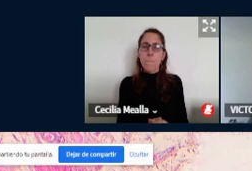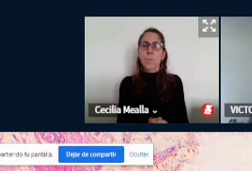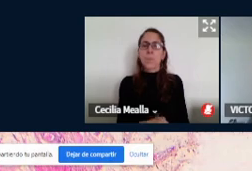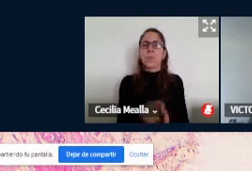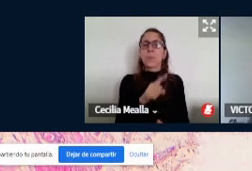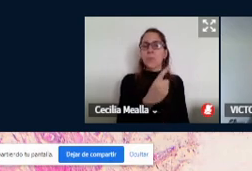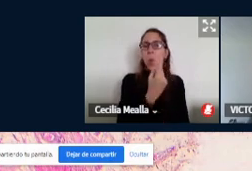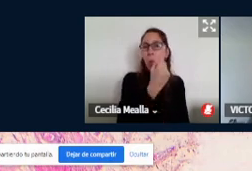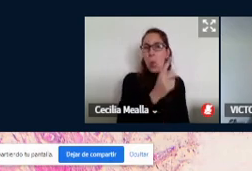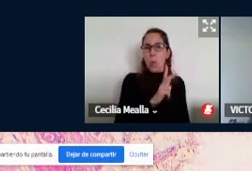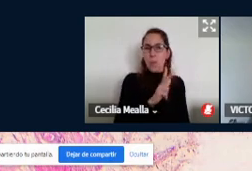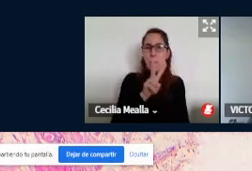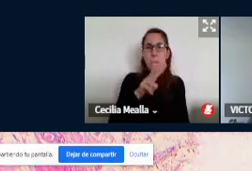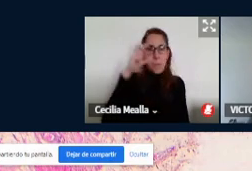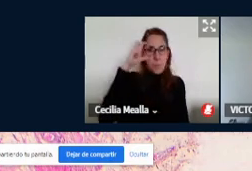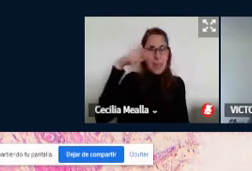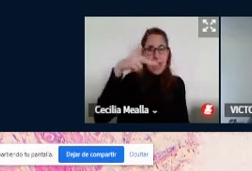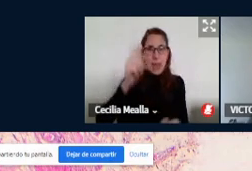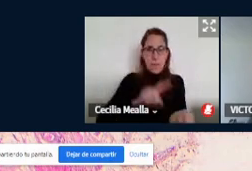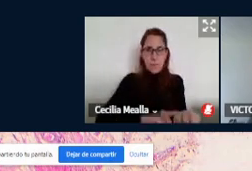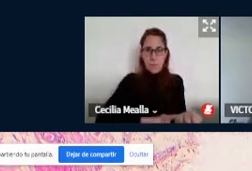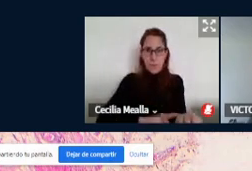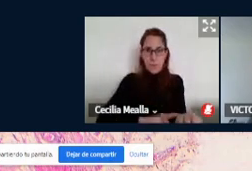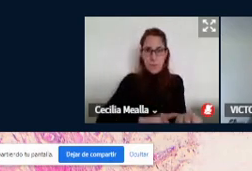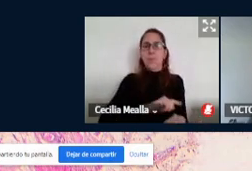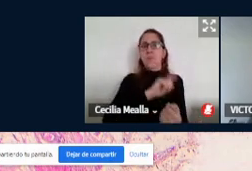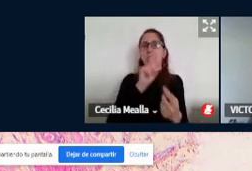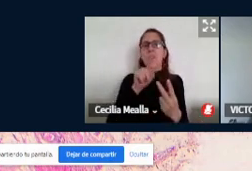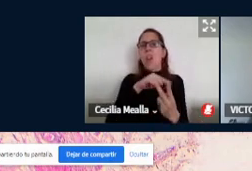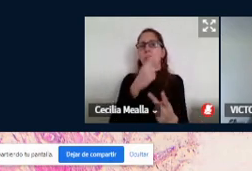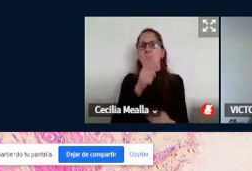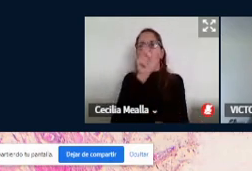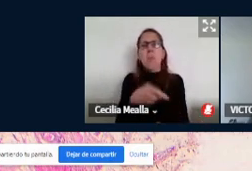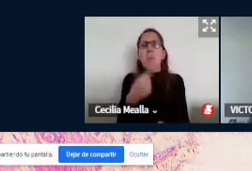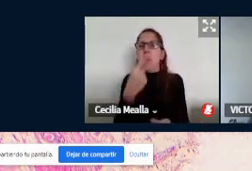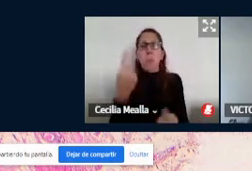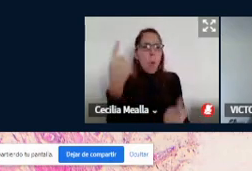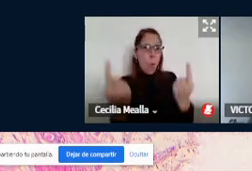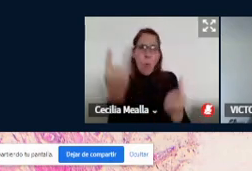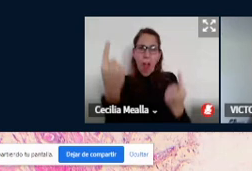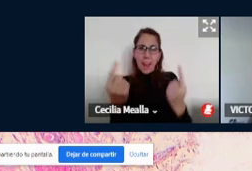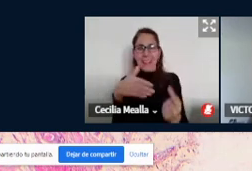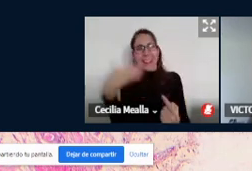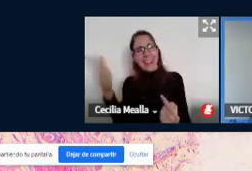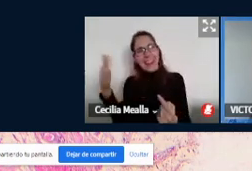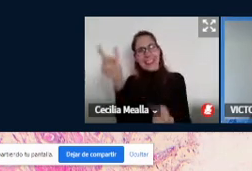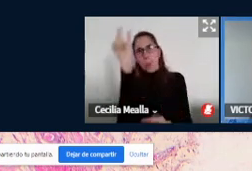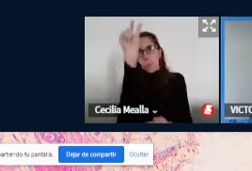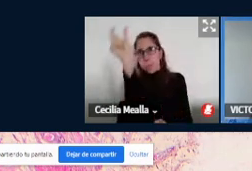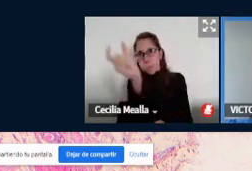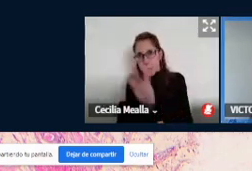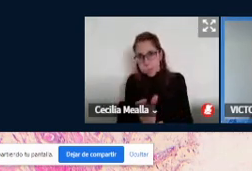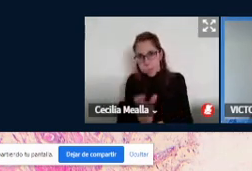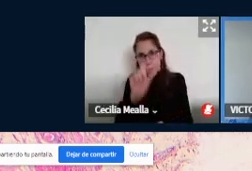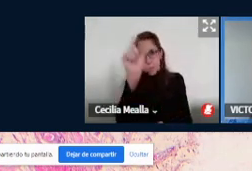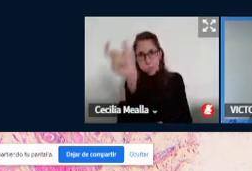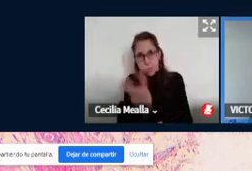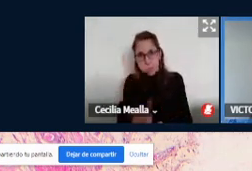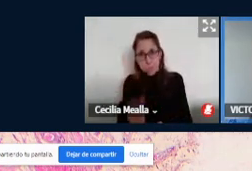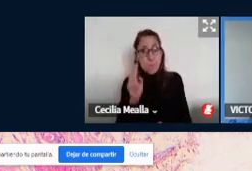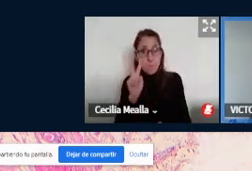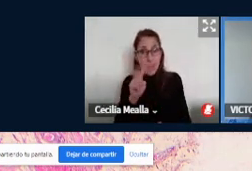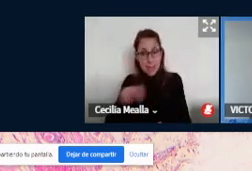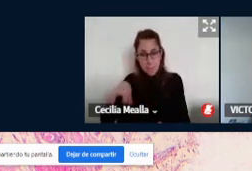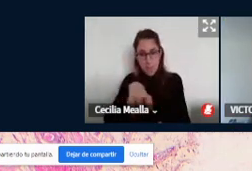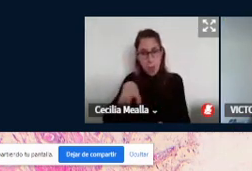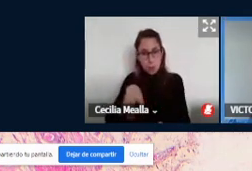Randy dice vena. Valentina pregunta cuál. Sería la de la derecha. Valentina. Esta. ¿Se ve mi